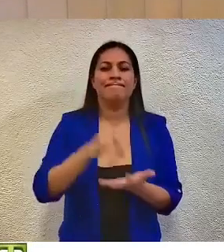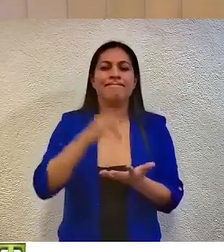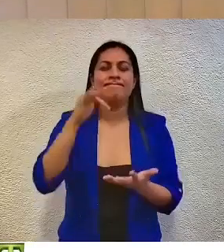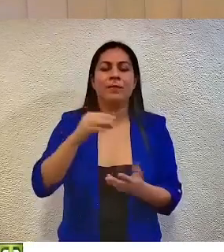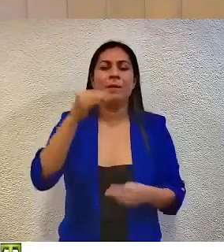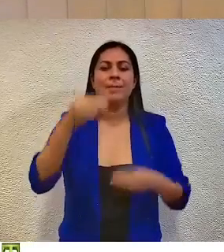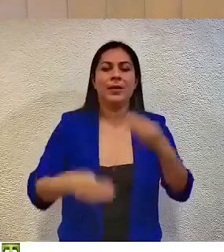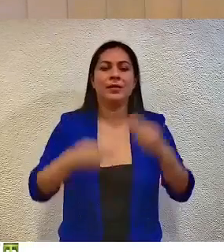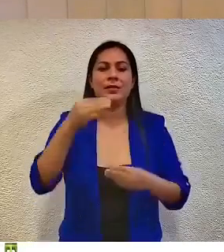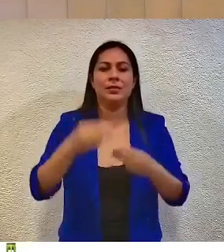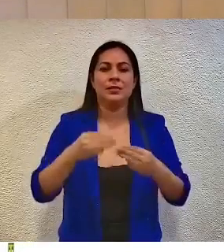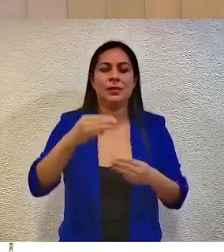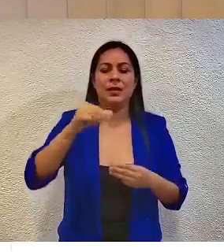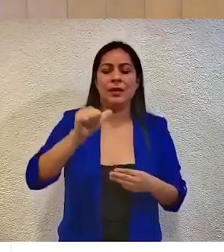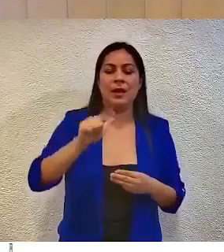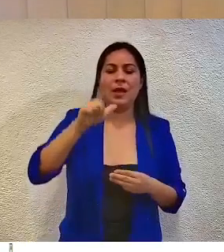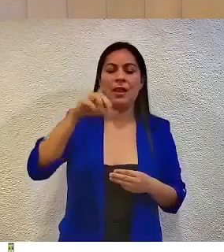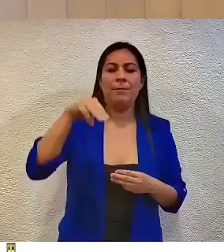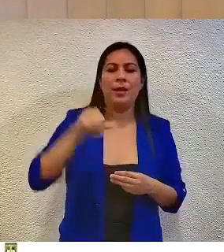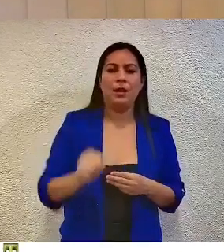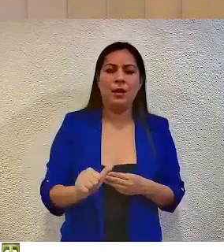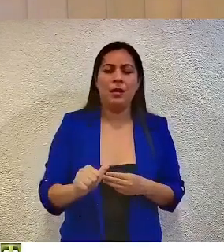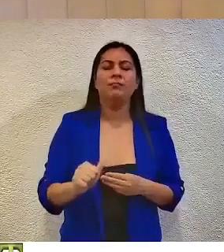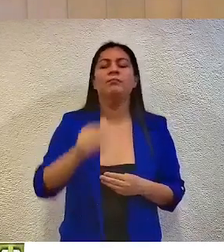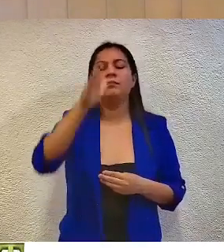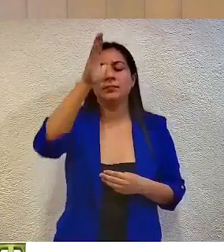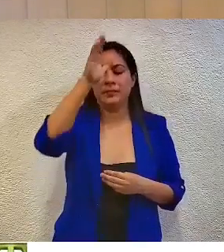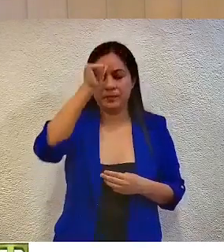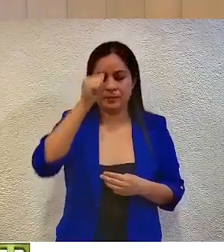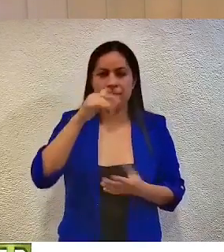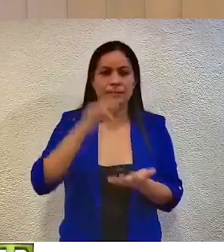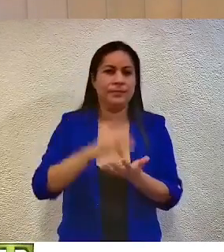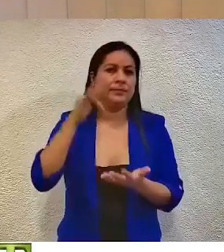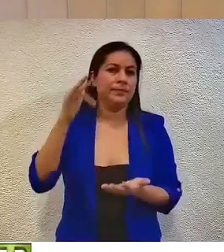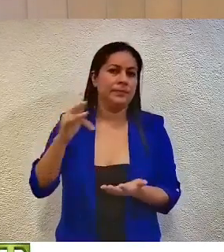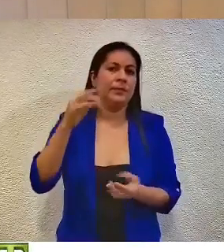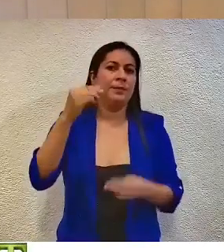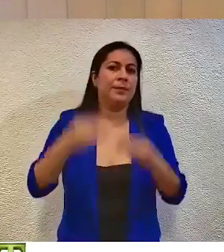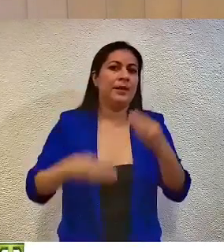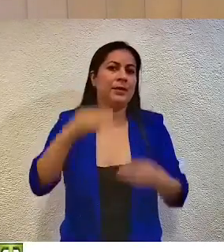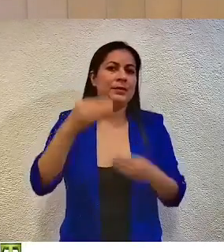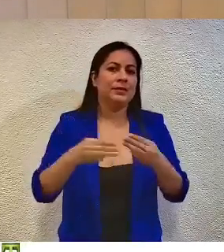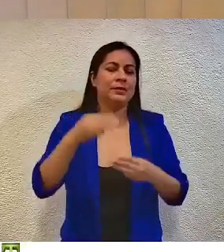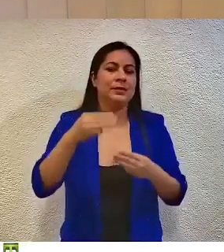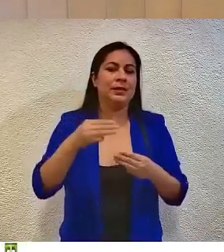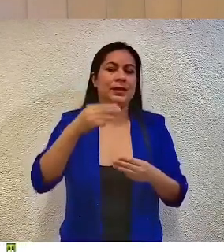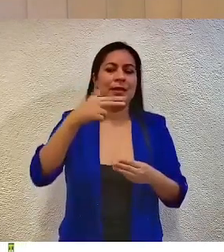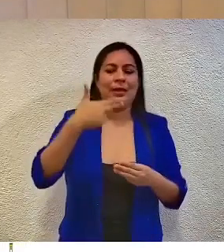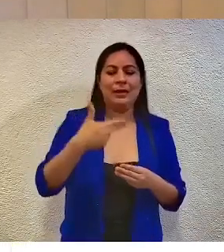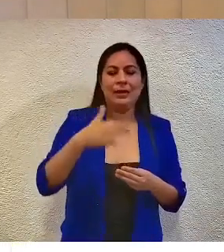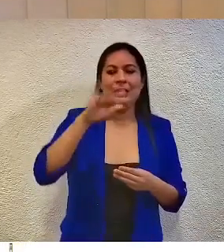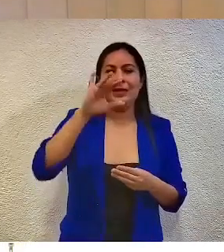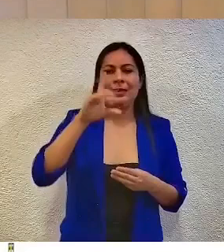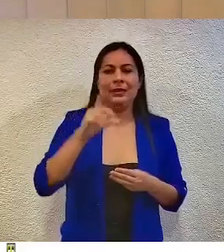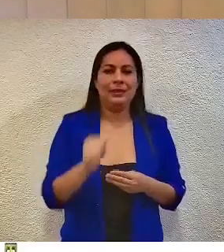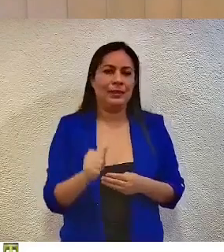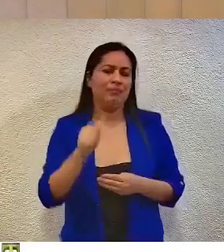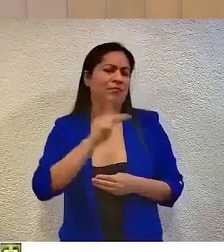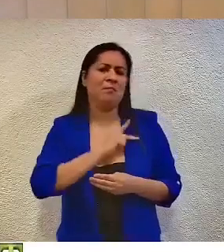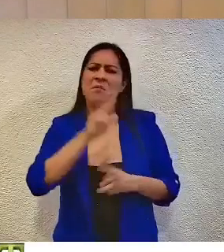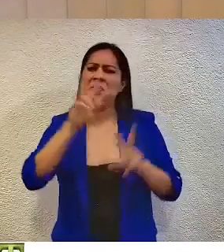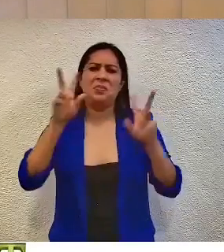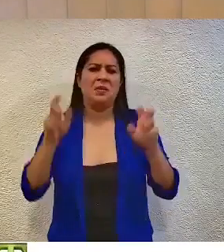magistrado. Magistrada Almadelia Eugenio Alcaraz. Con el proyecto. Gracias, magistrada. Magistrada ponente Hilar Rosa Delgado Brito. Es mi